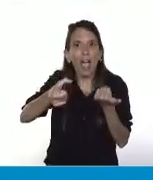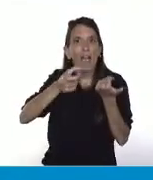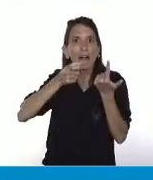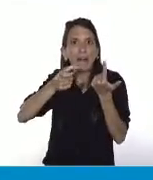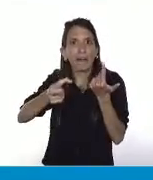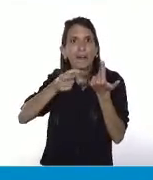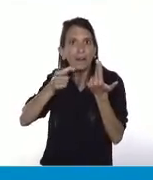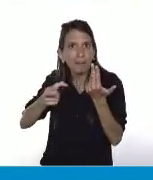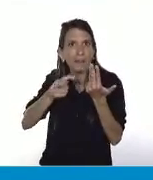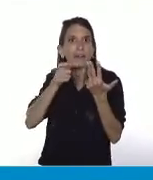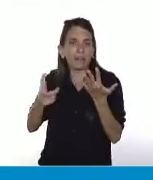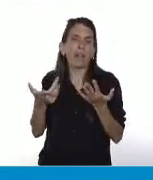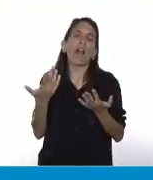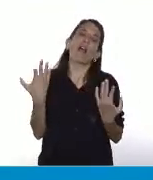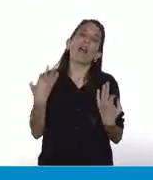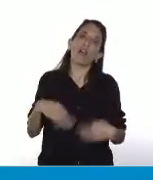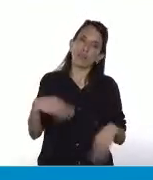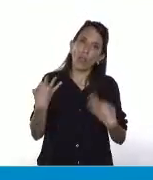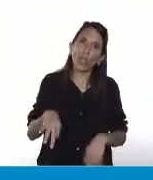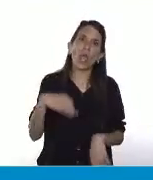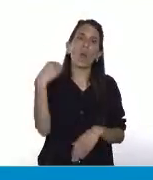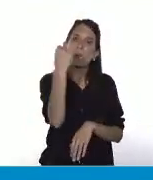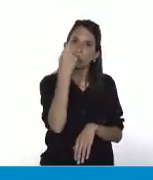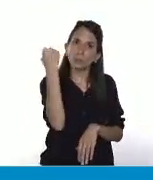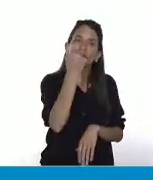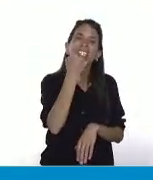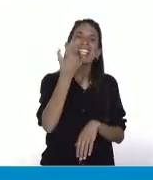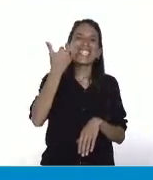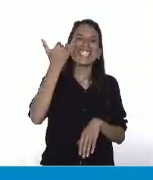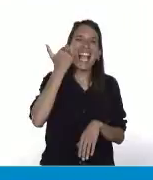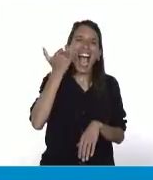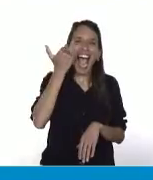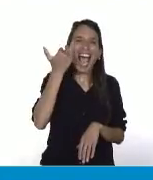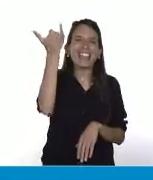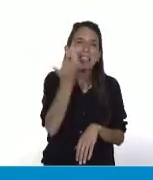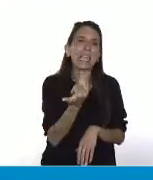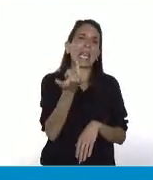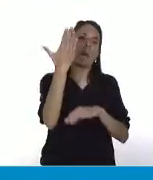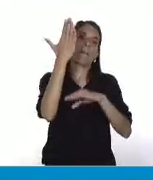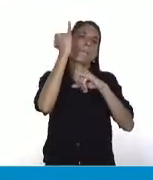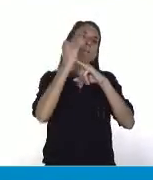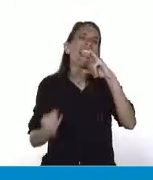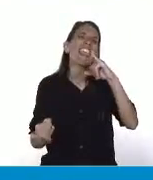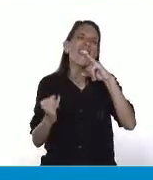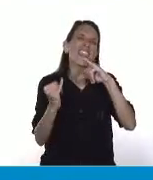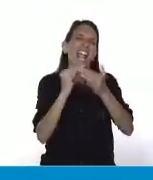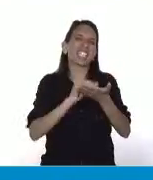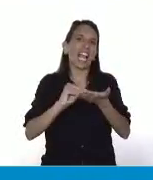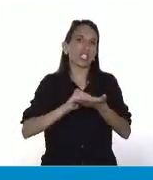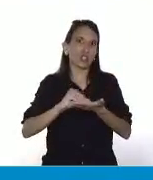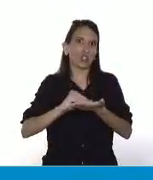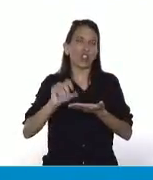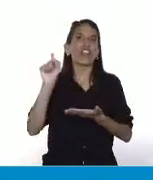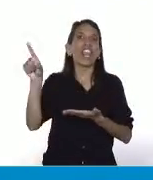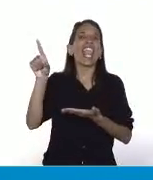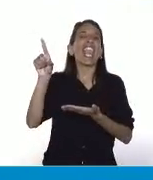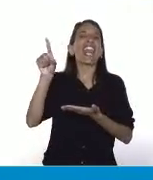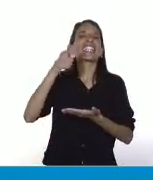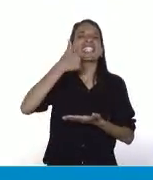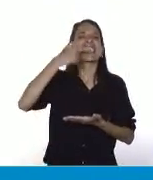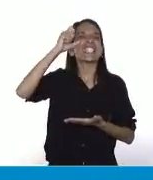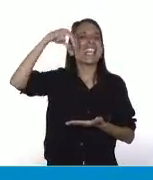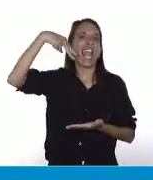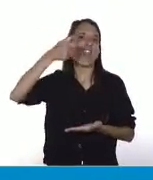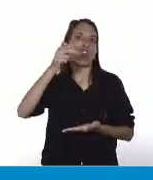Creo que es importante, ya tiene media sanción en la Cámara de Senadores y es importante que nosotros